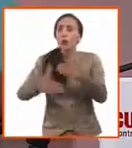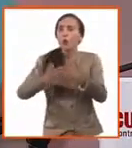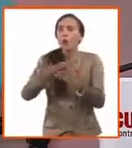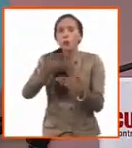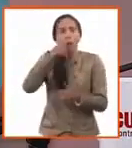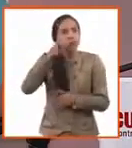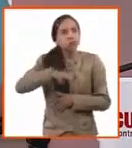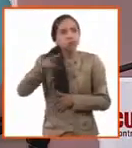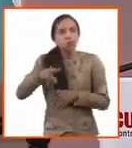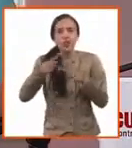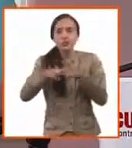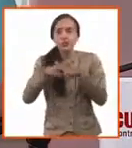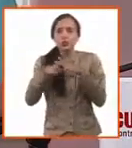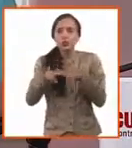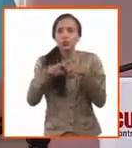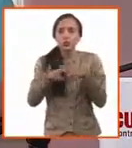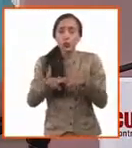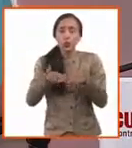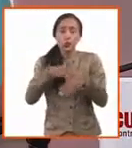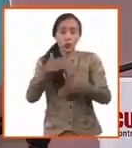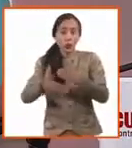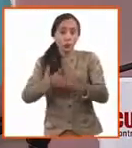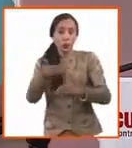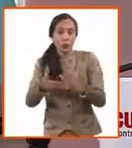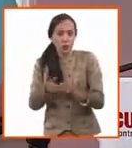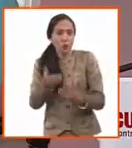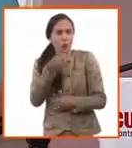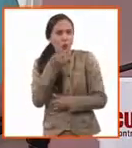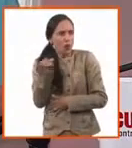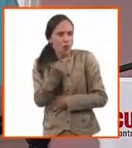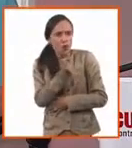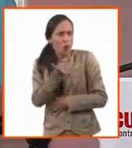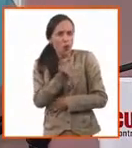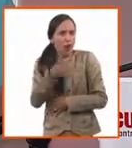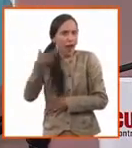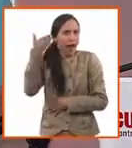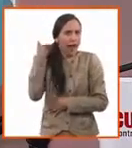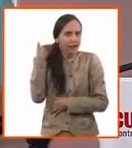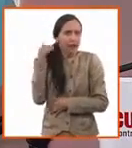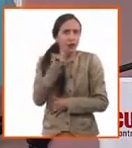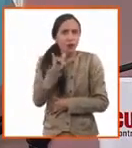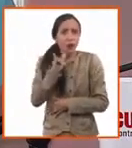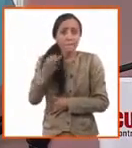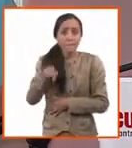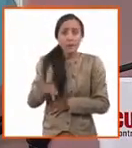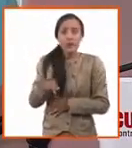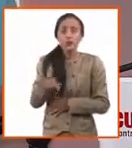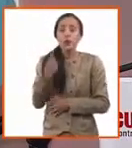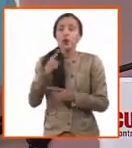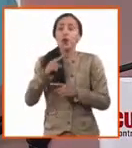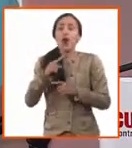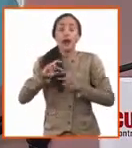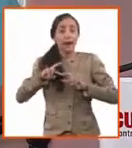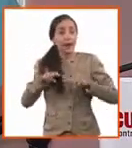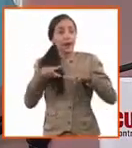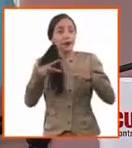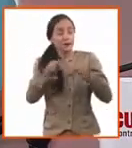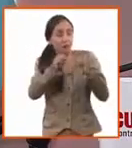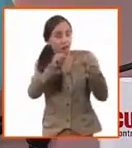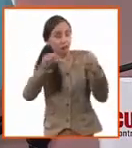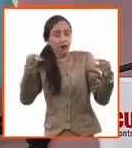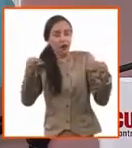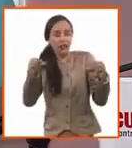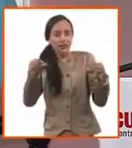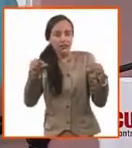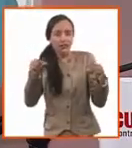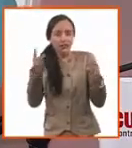búsqueda de solución ante ante los retos que enfrentamos desde la repetición de una frase que apareció en determinado